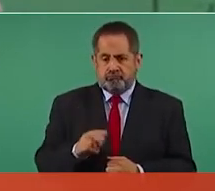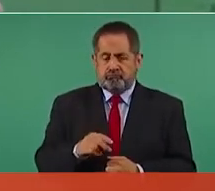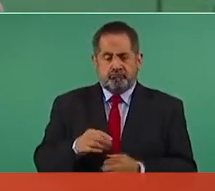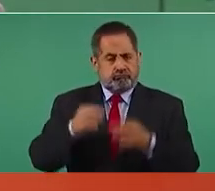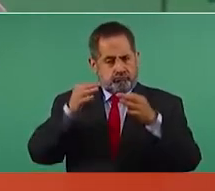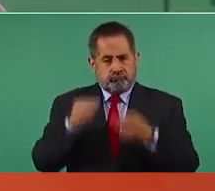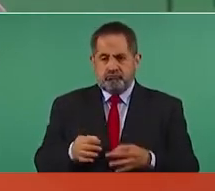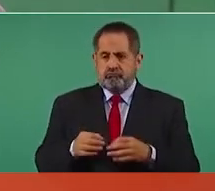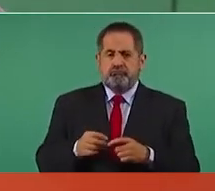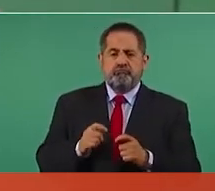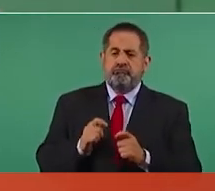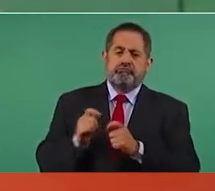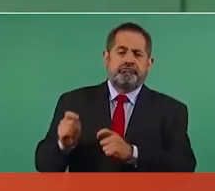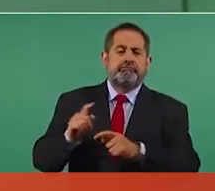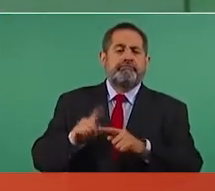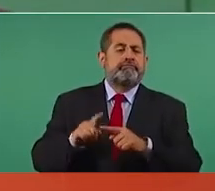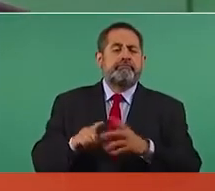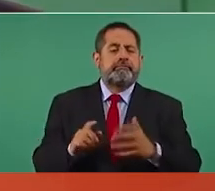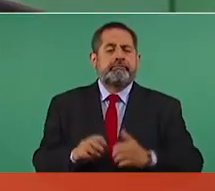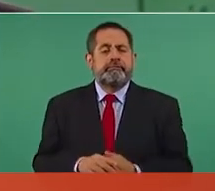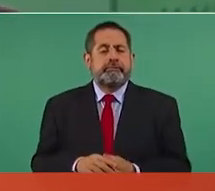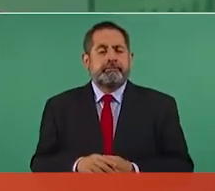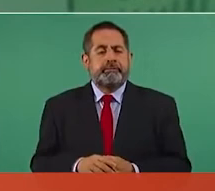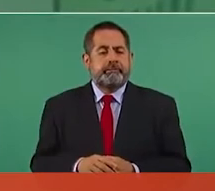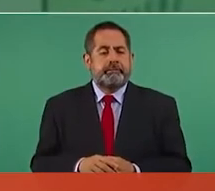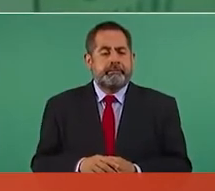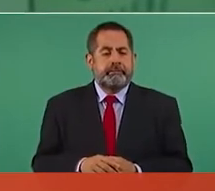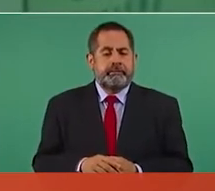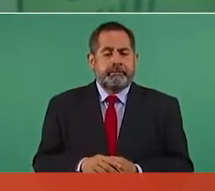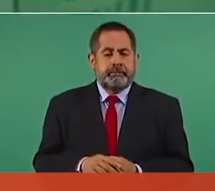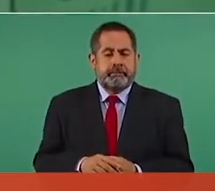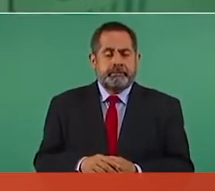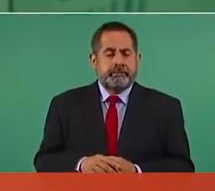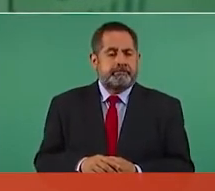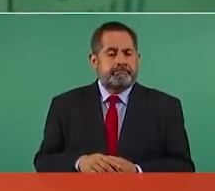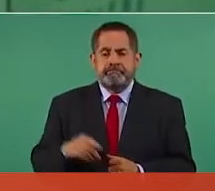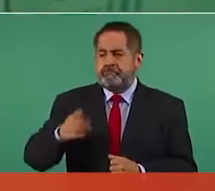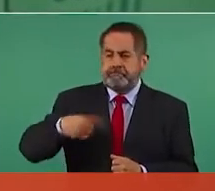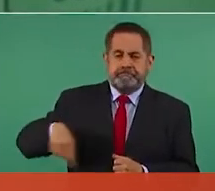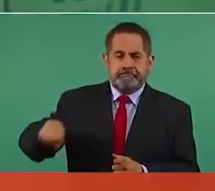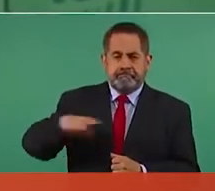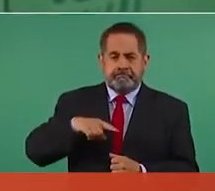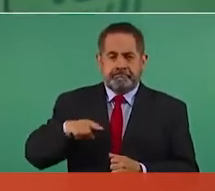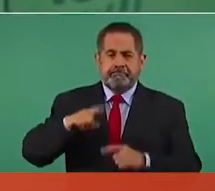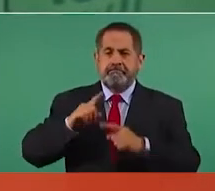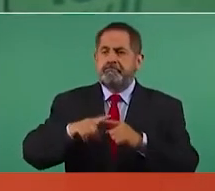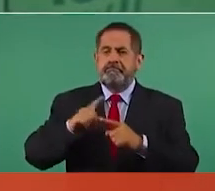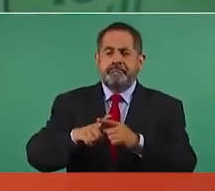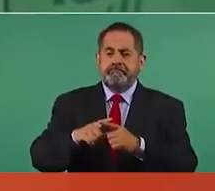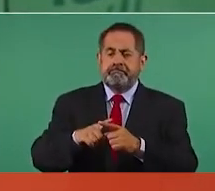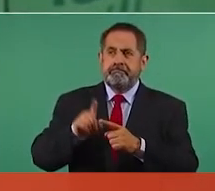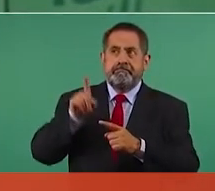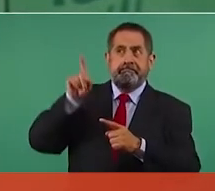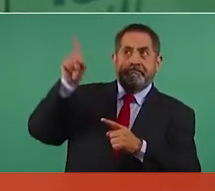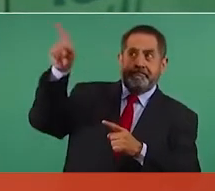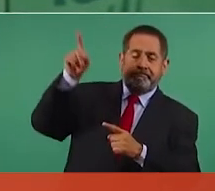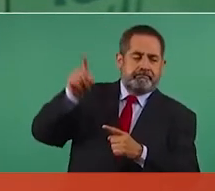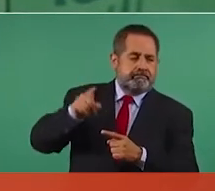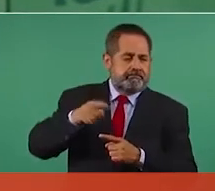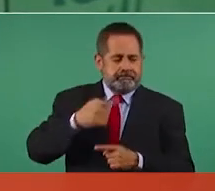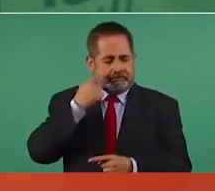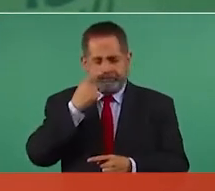enviar a quienes deciden sobre los premios,